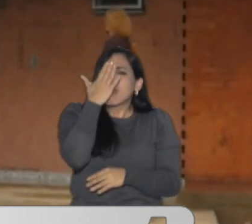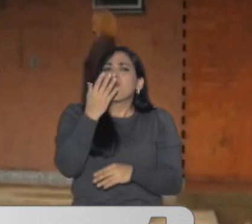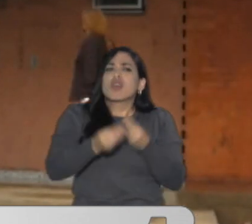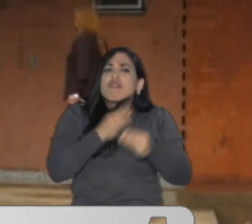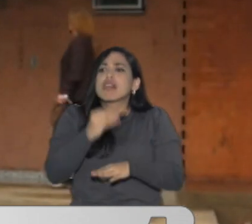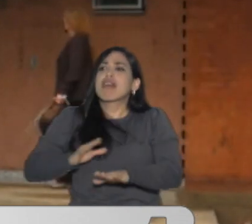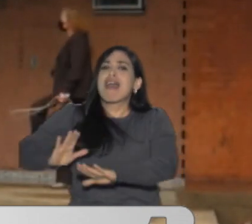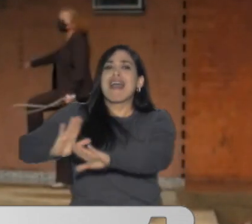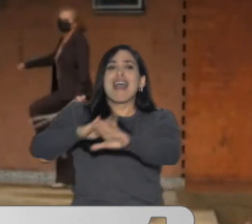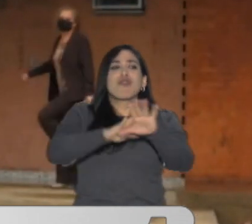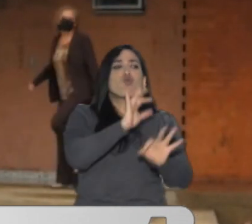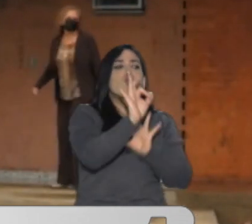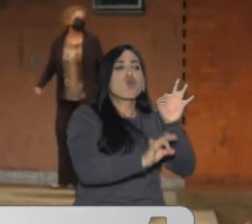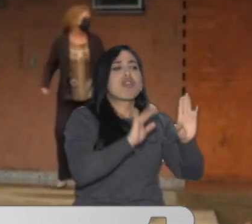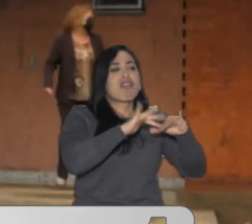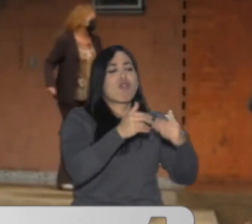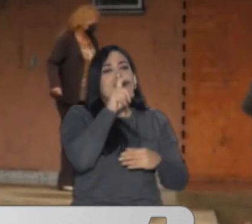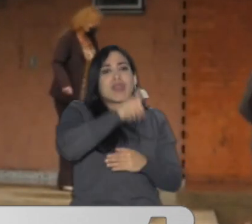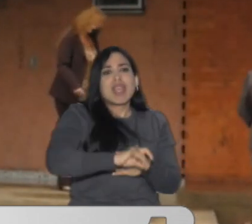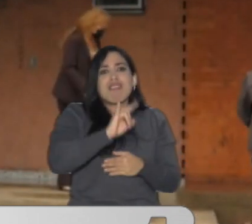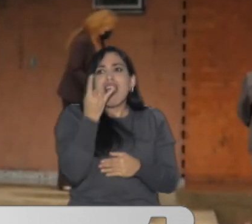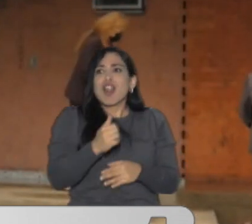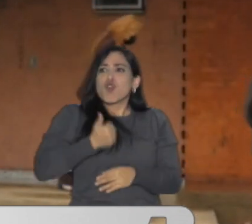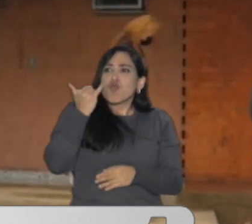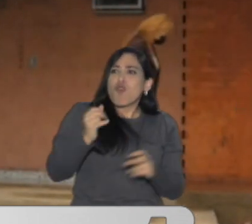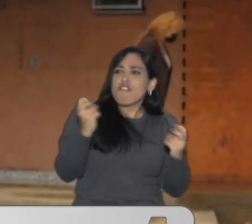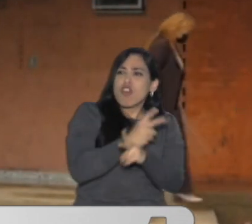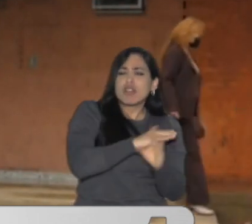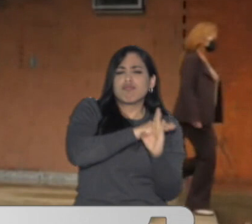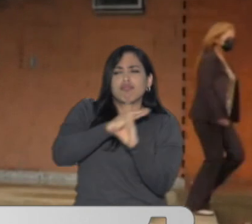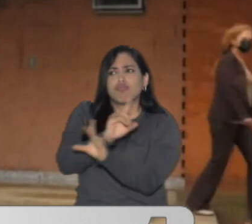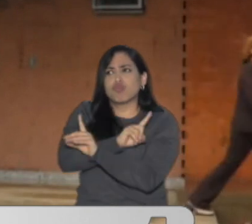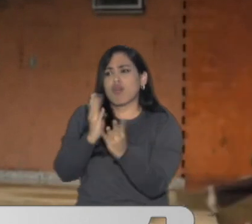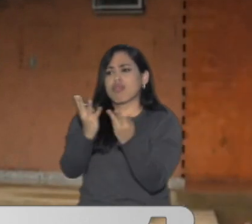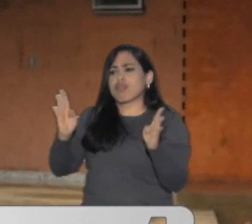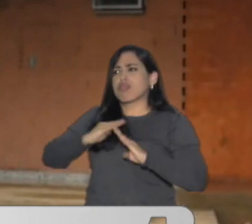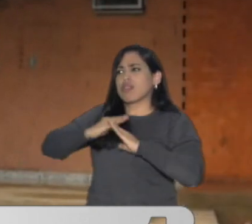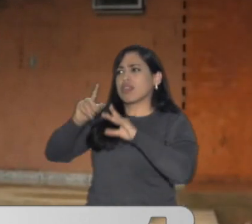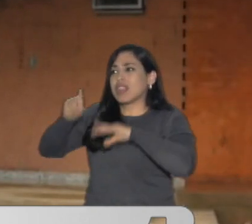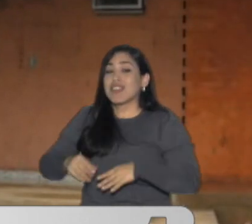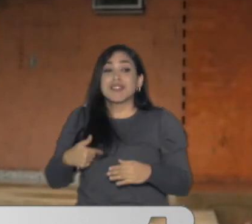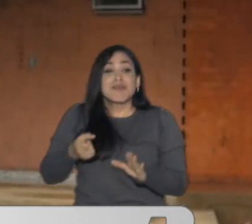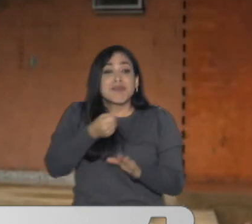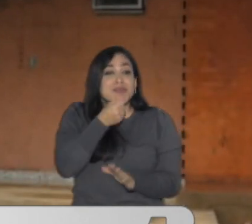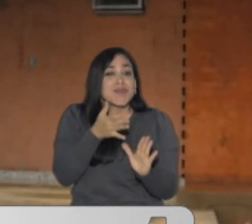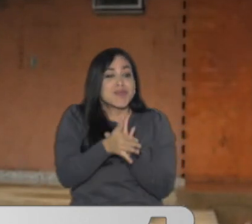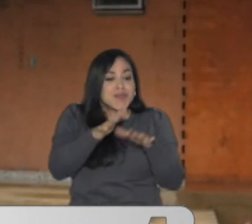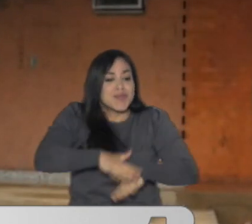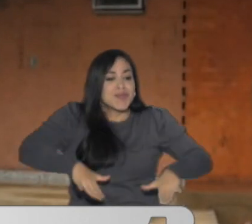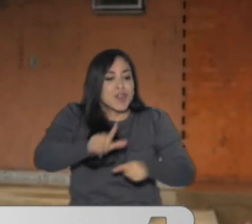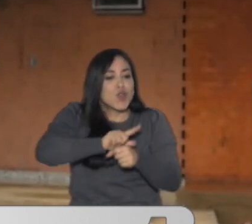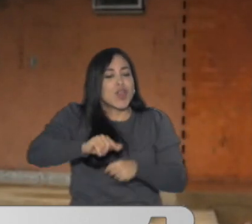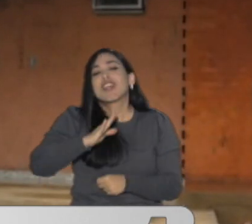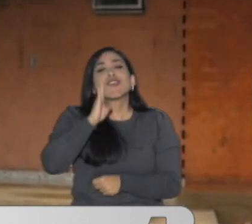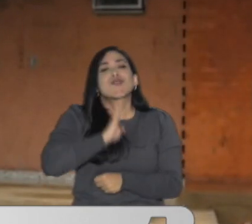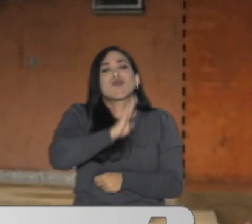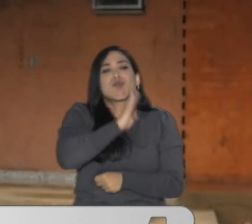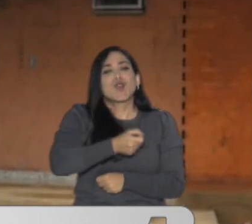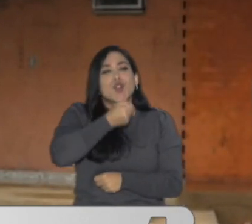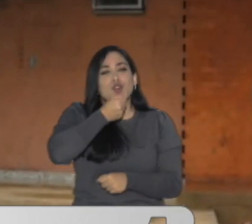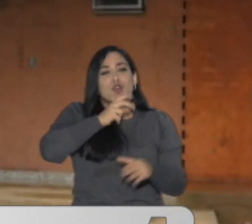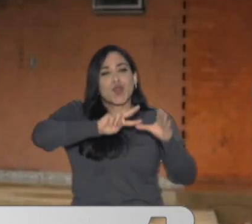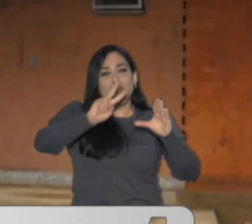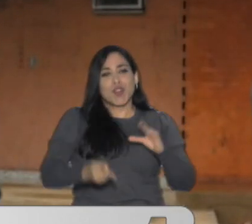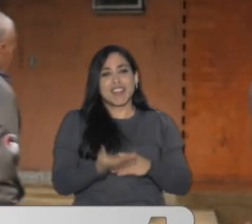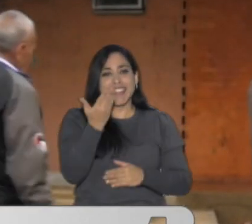una cadena para protegerlo y evitar actos de vandalismo. Información que originamos en directo desde la localidad de Bosa, Diana Giraldo, Noticentro